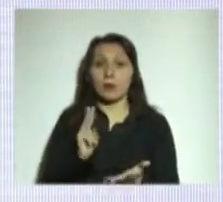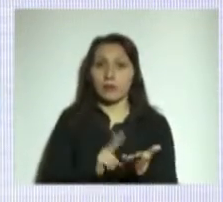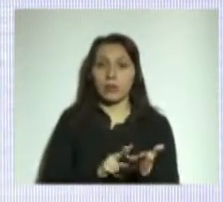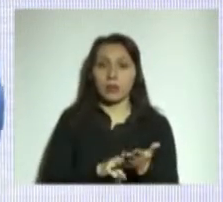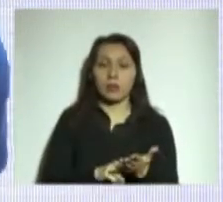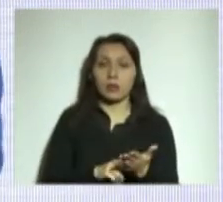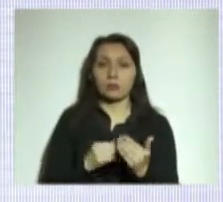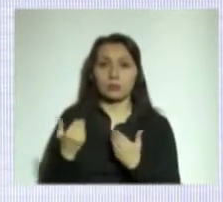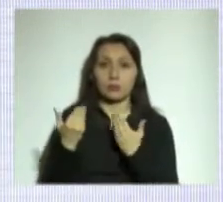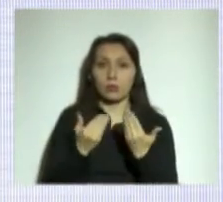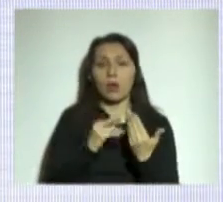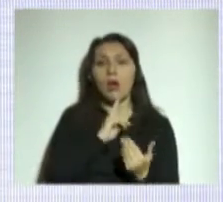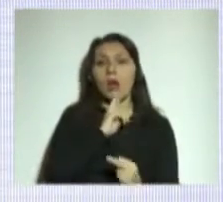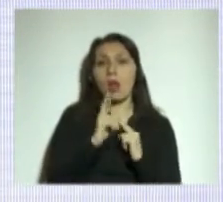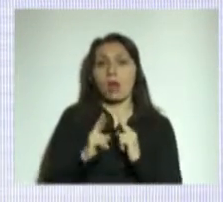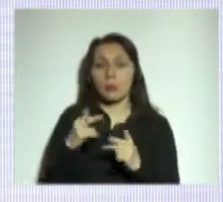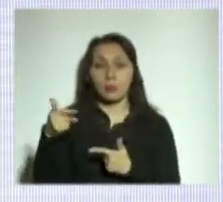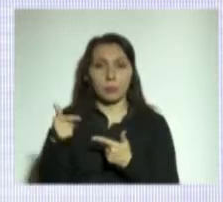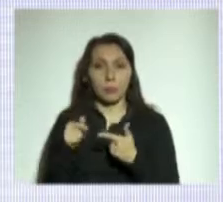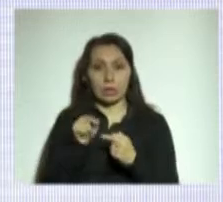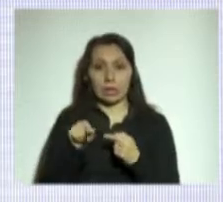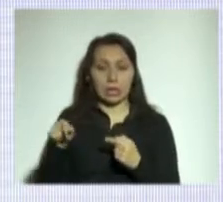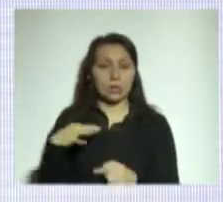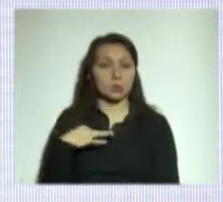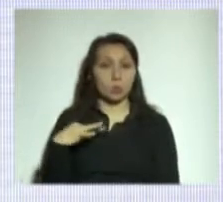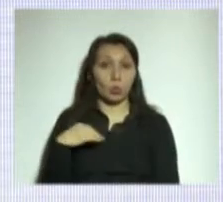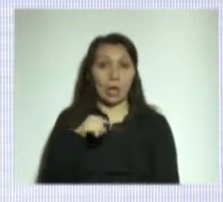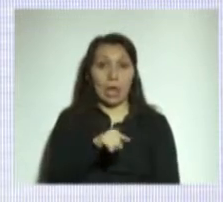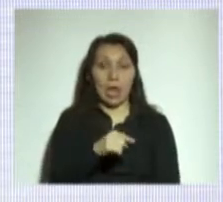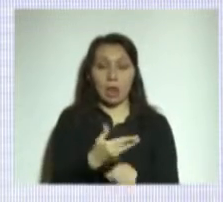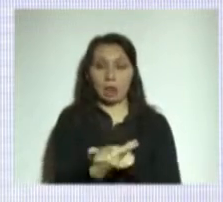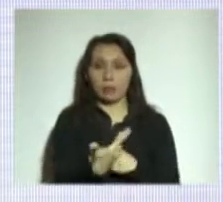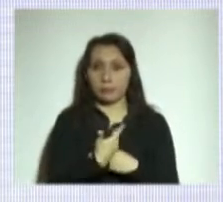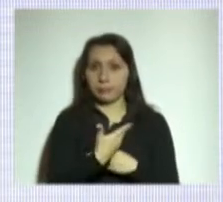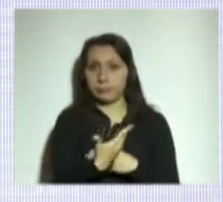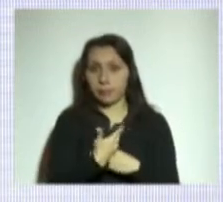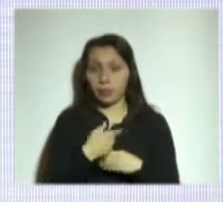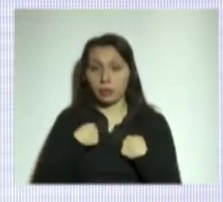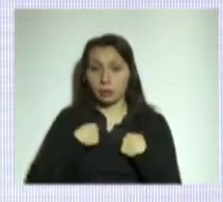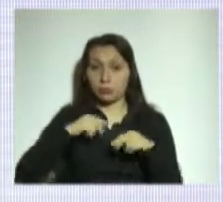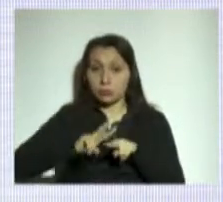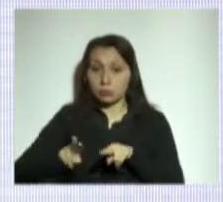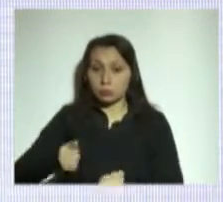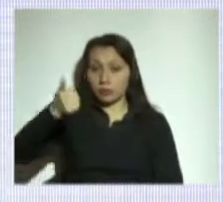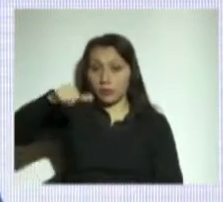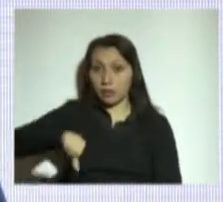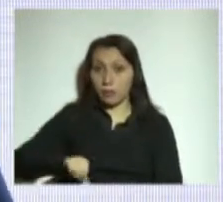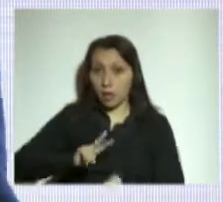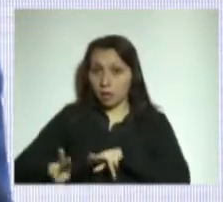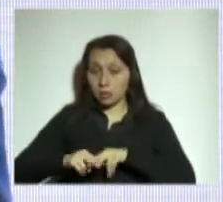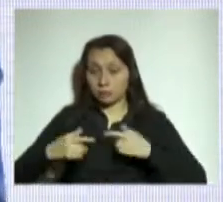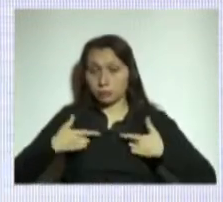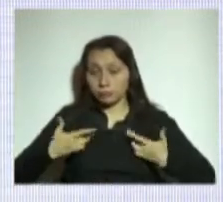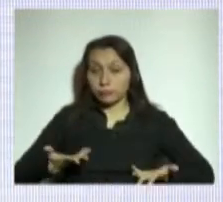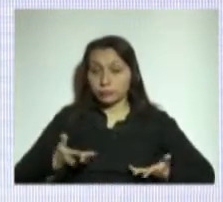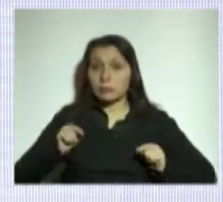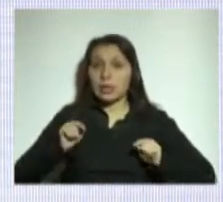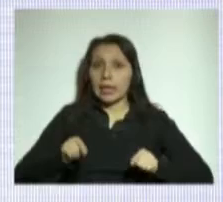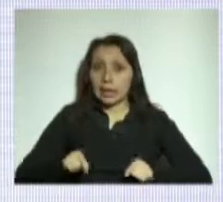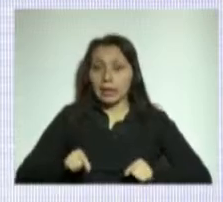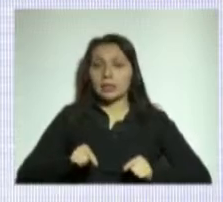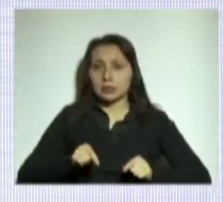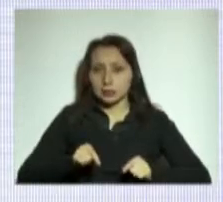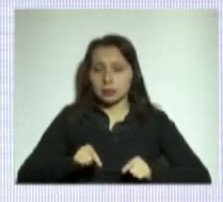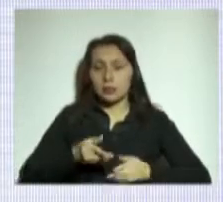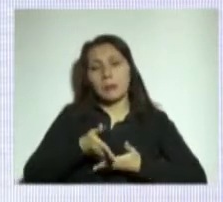verdaderamente tú estás dando respuesta política a esos ciudadanos que son los que te demandarán que lo que hayas hecho esté bien o esté mal. Y por lo tanto ese es el